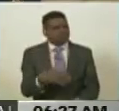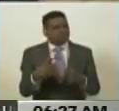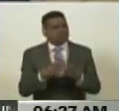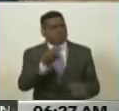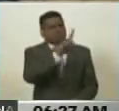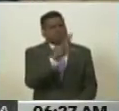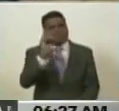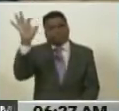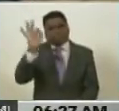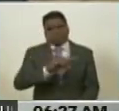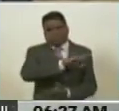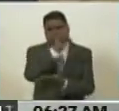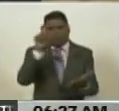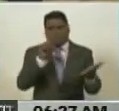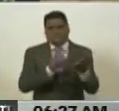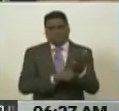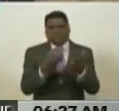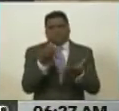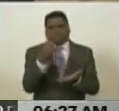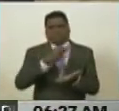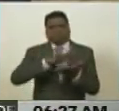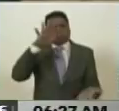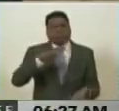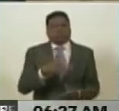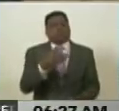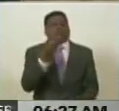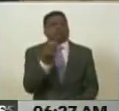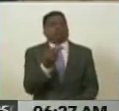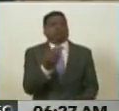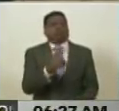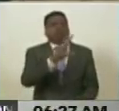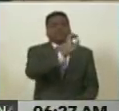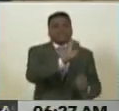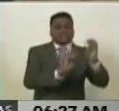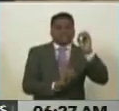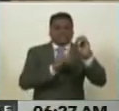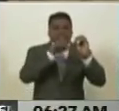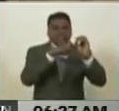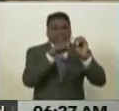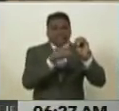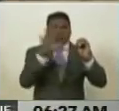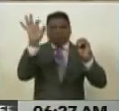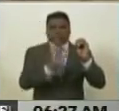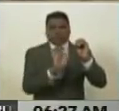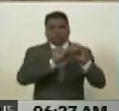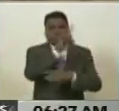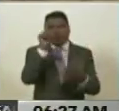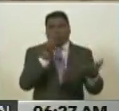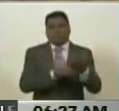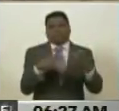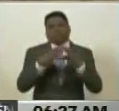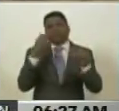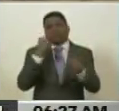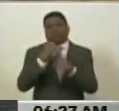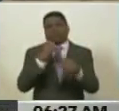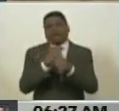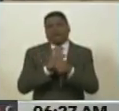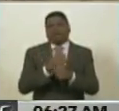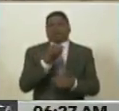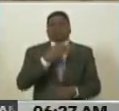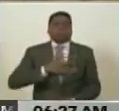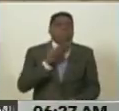100% y el aumento durante ese año de más de 100% de inflación fue 0% para los trabajadores. Entonces, frente a esto, el presidente Maduro, que es un presidente